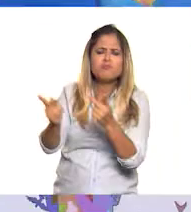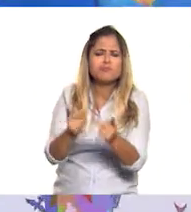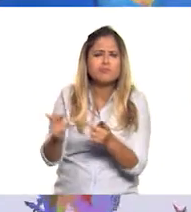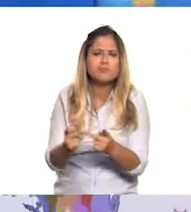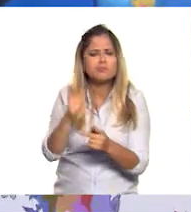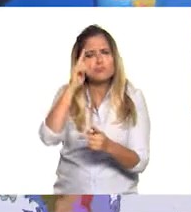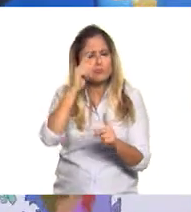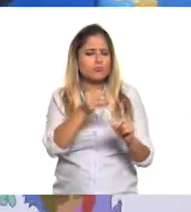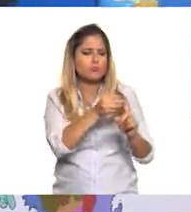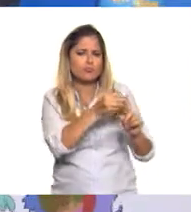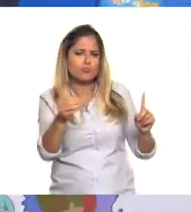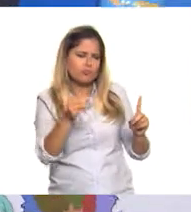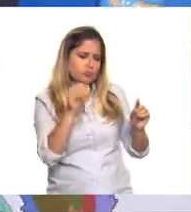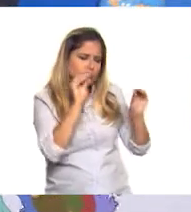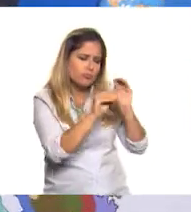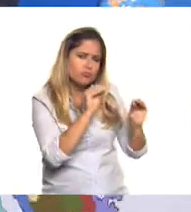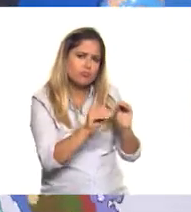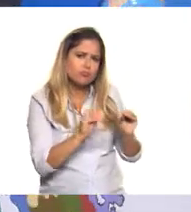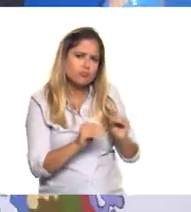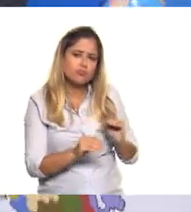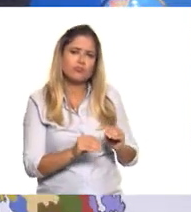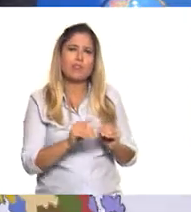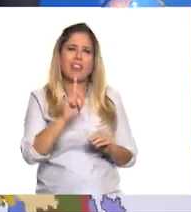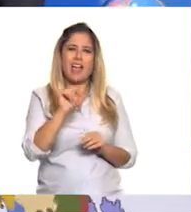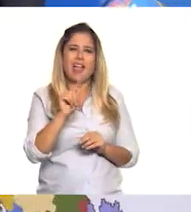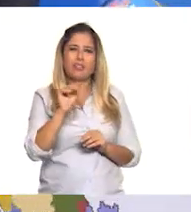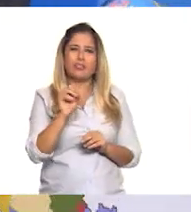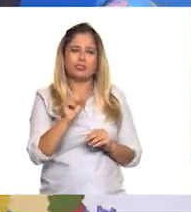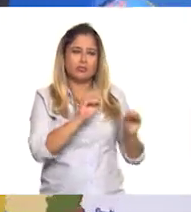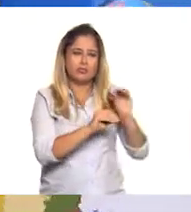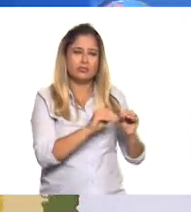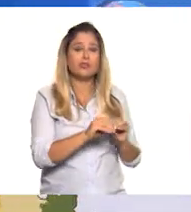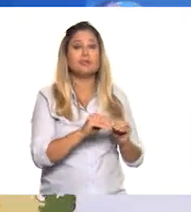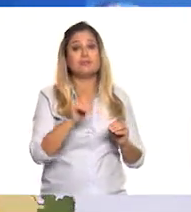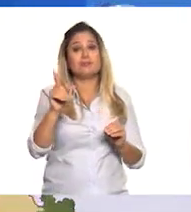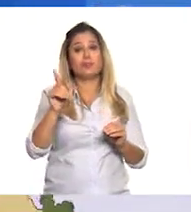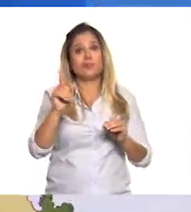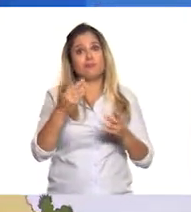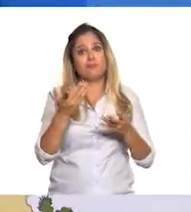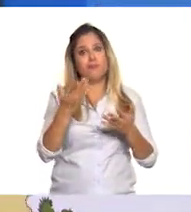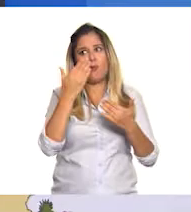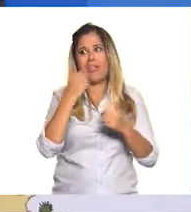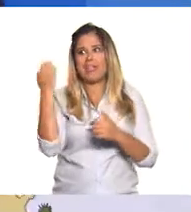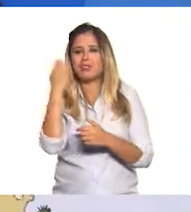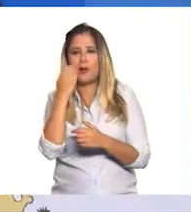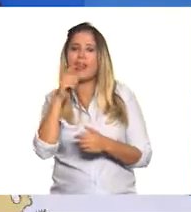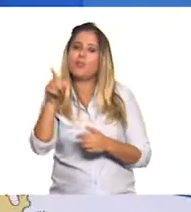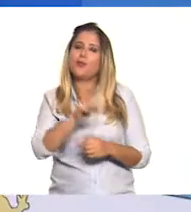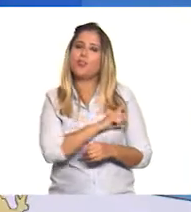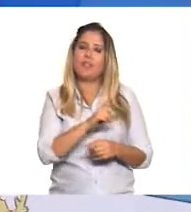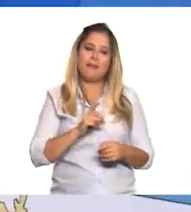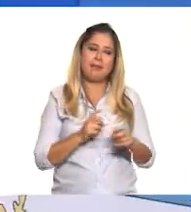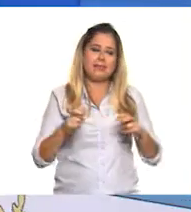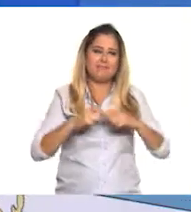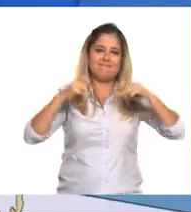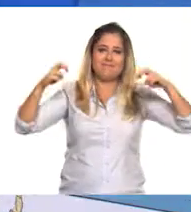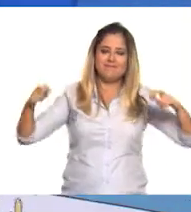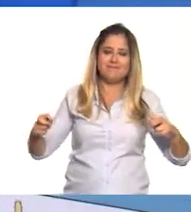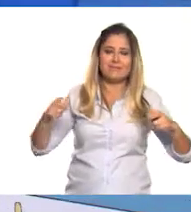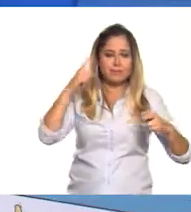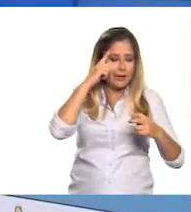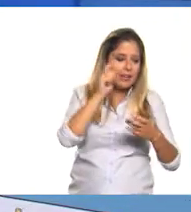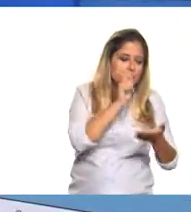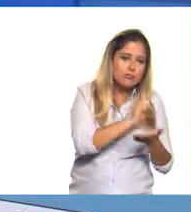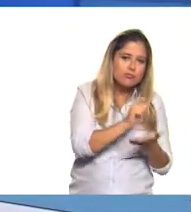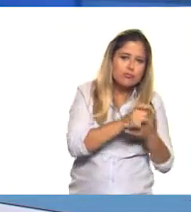para organizar los datos, sobre todo porque al estar fuera de la escuela tendrán que encontrar mecanismos adecuados para llevar a cabo